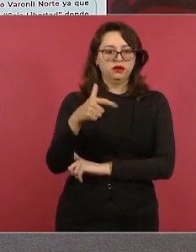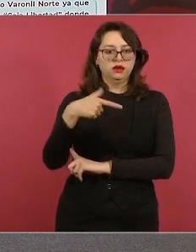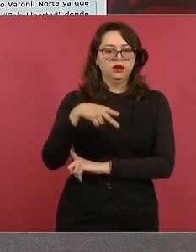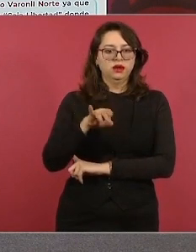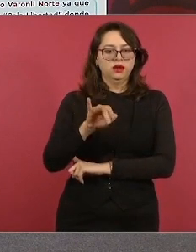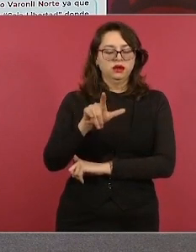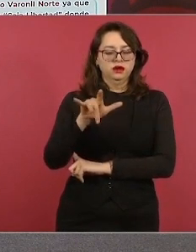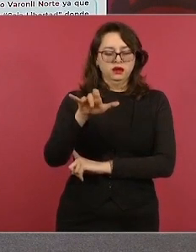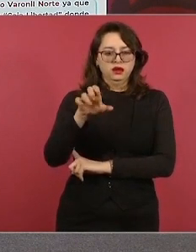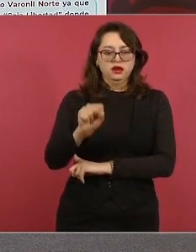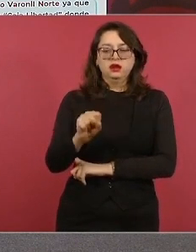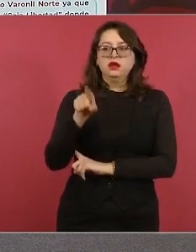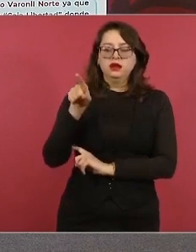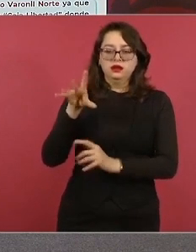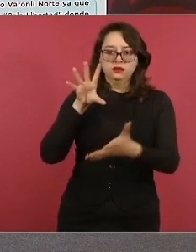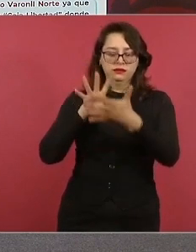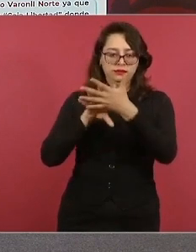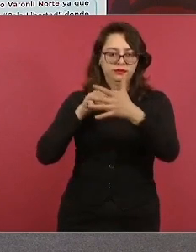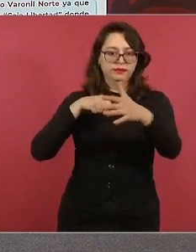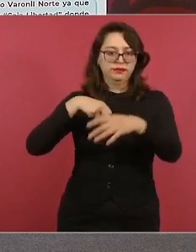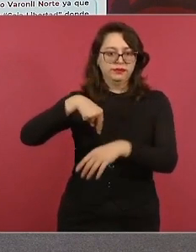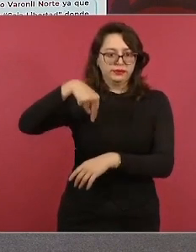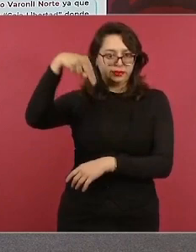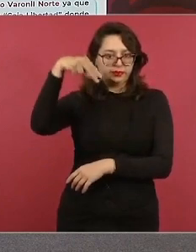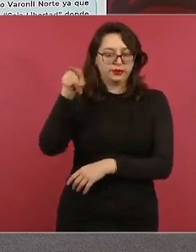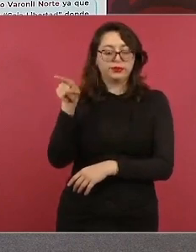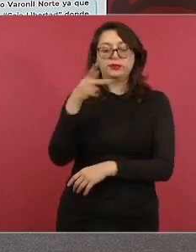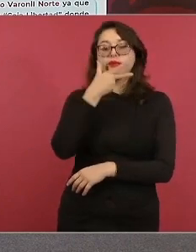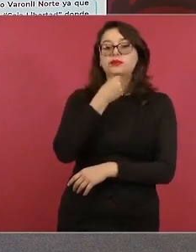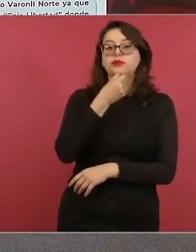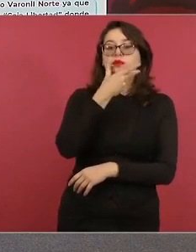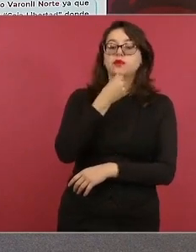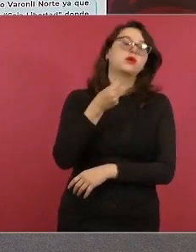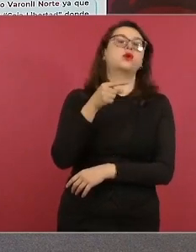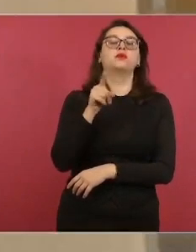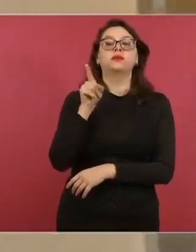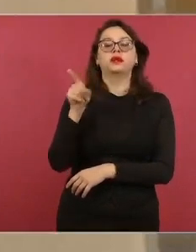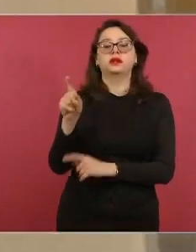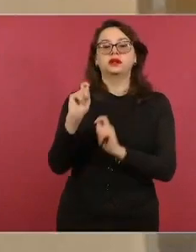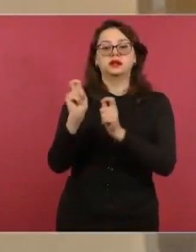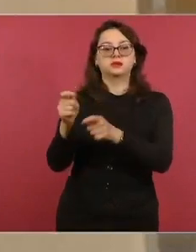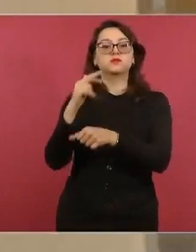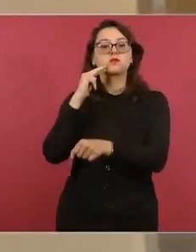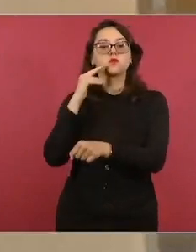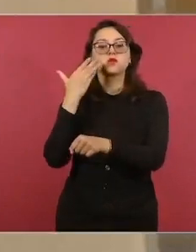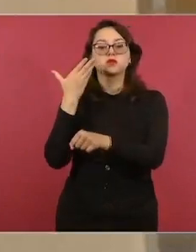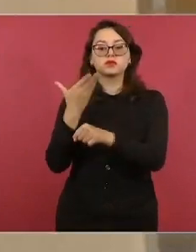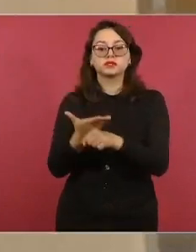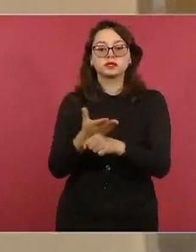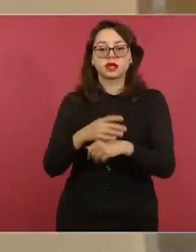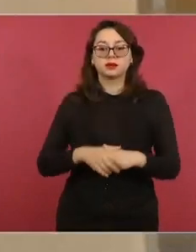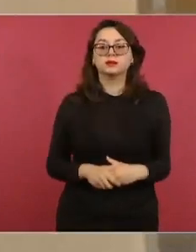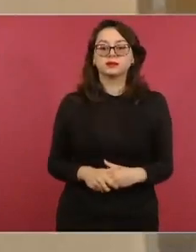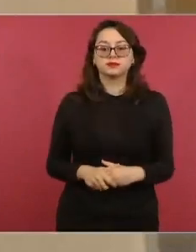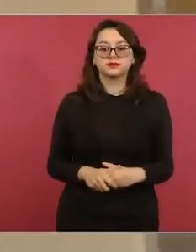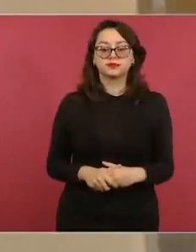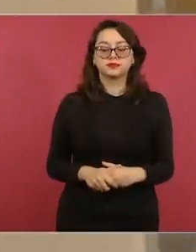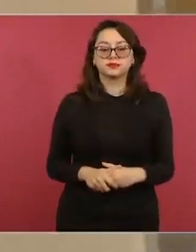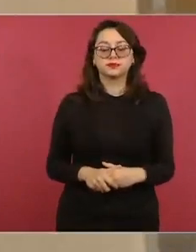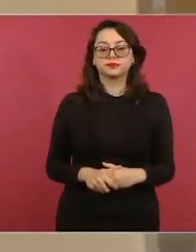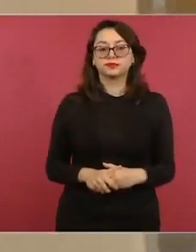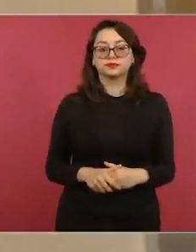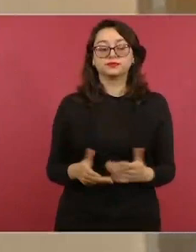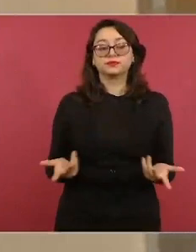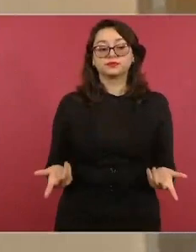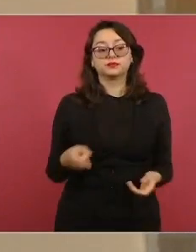Penal Federal en Reclusorio Norte Gustavo Aquiles Villaseñor este en el caso del abogado Juan n